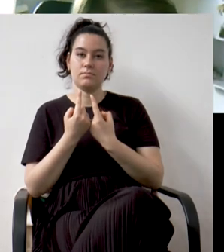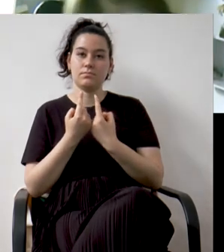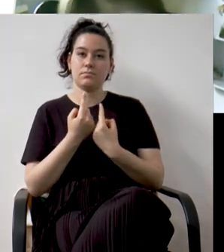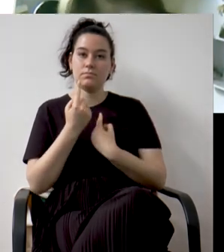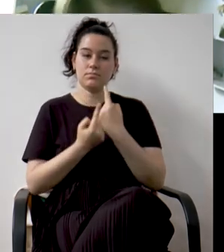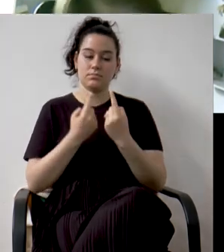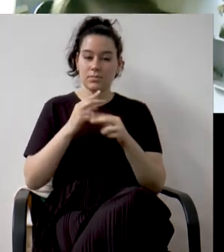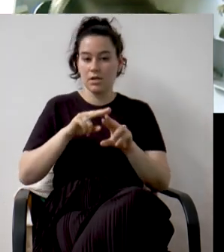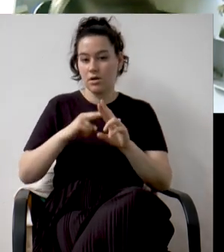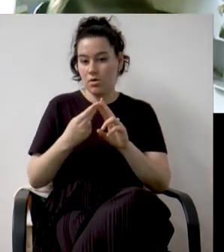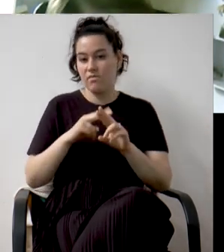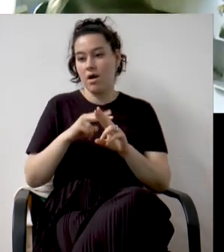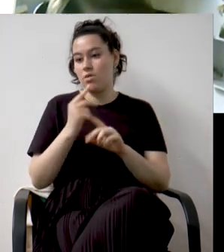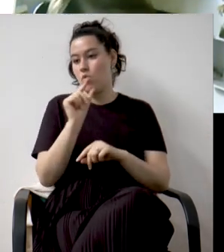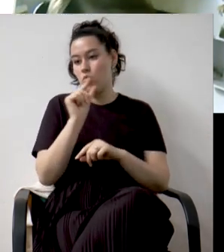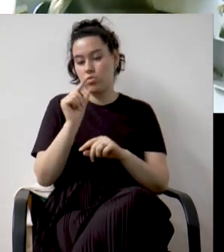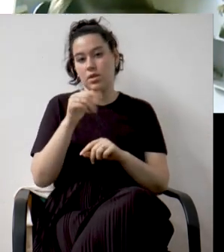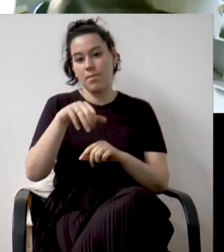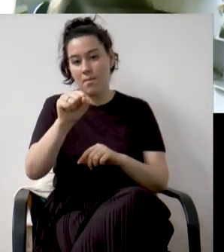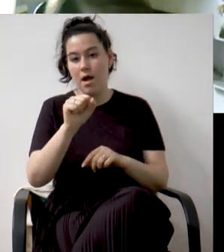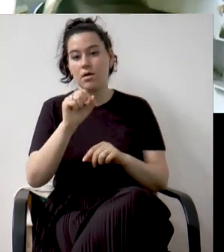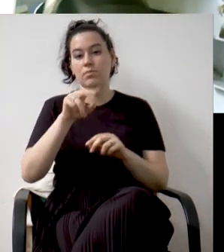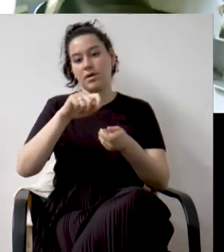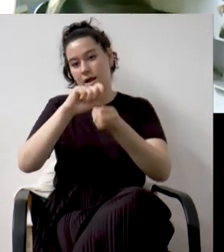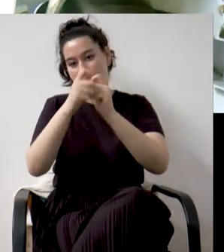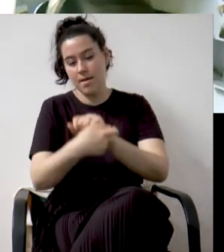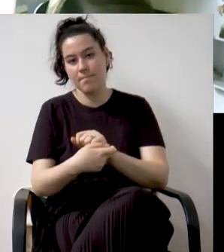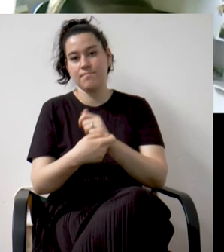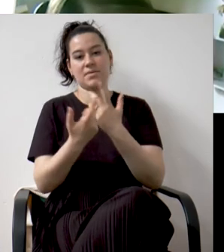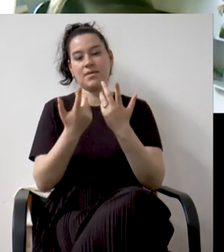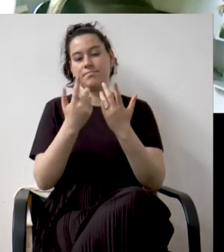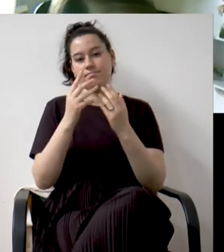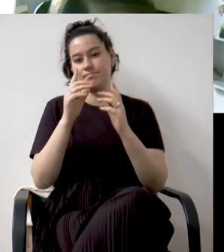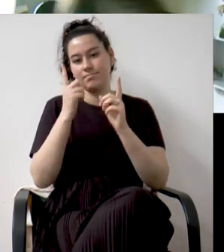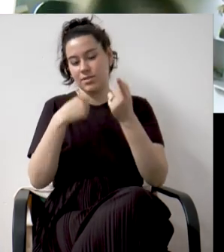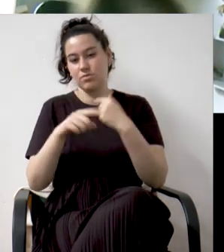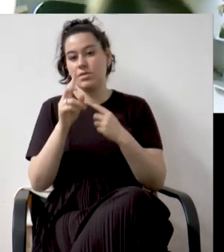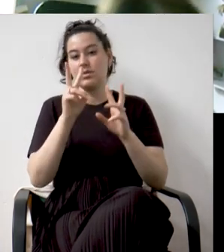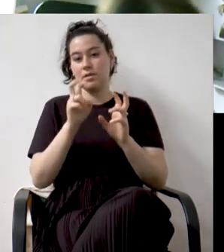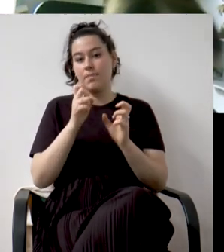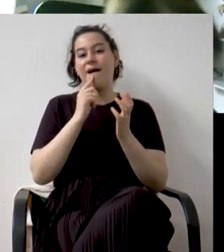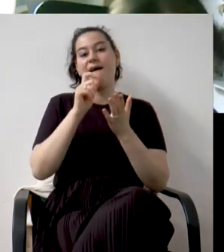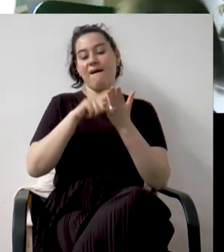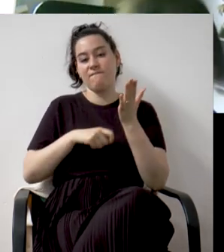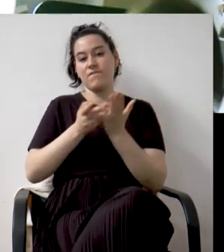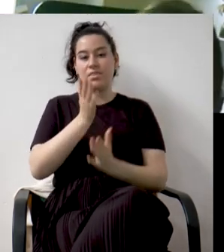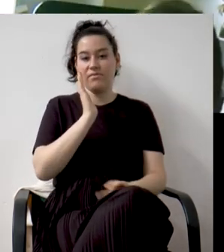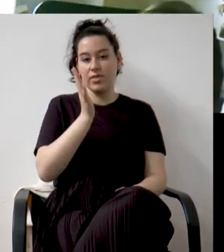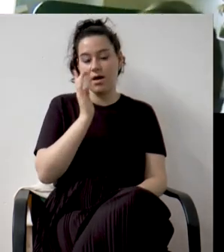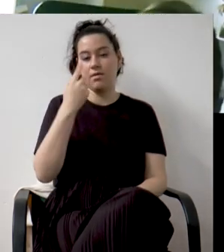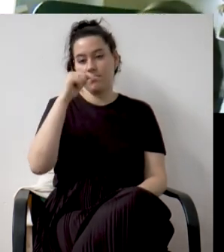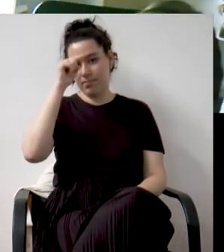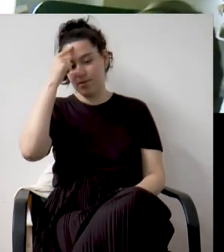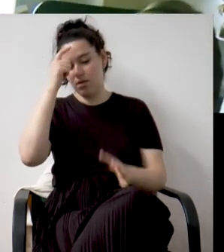son renovados un tiempo y después hay transformaciones y no son renovados nuevamente. Pero en el caso de la efectividad, pensando